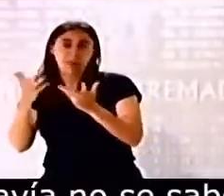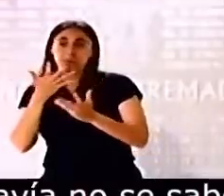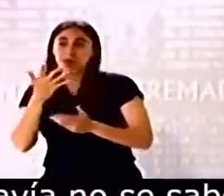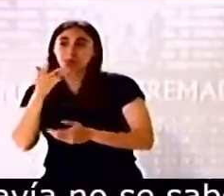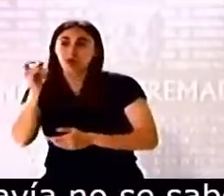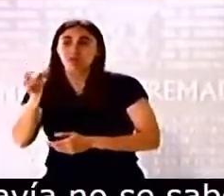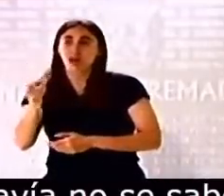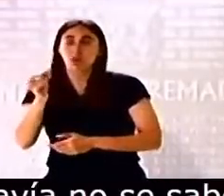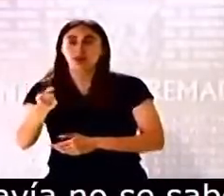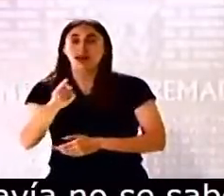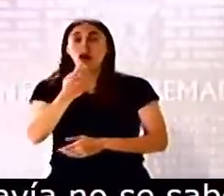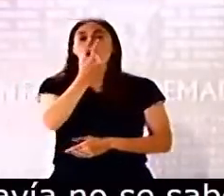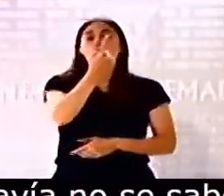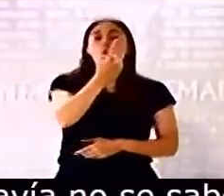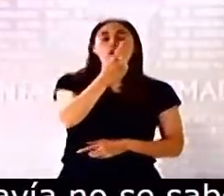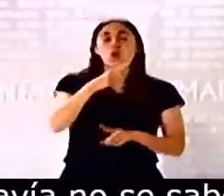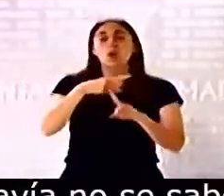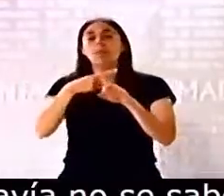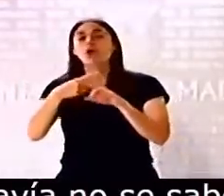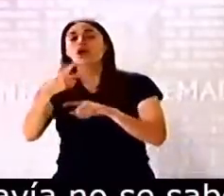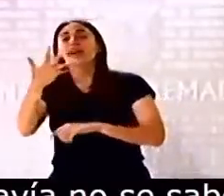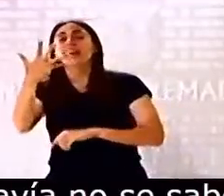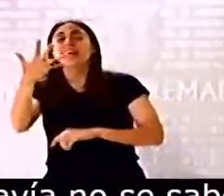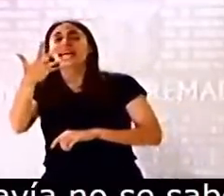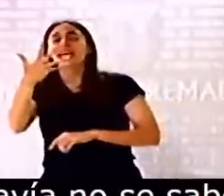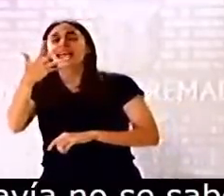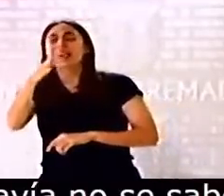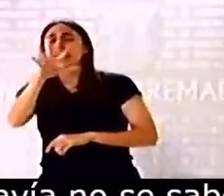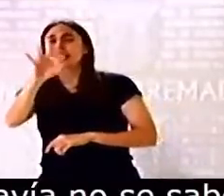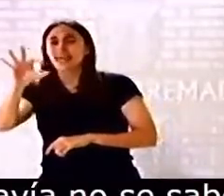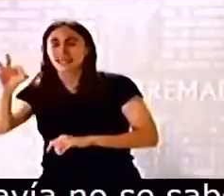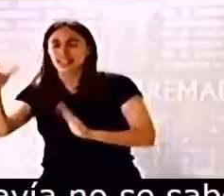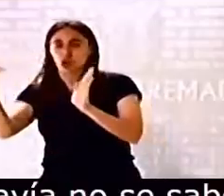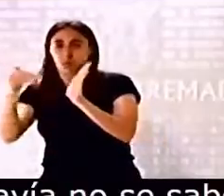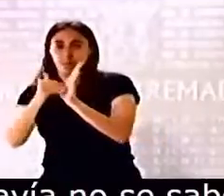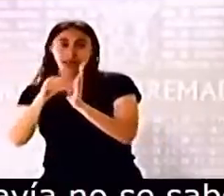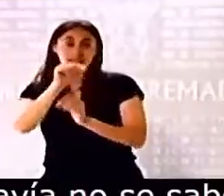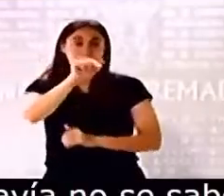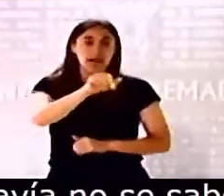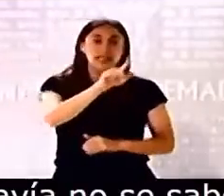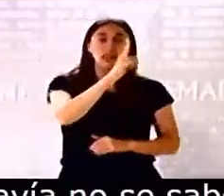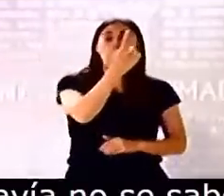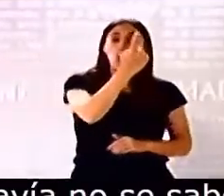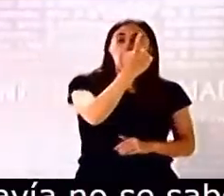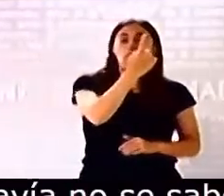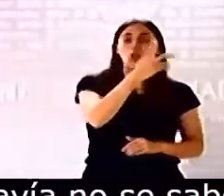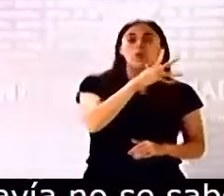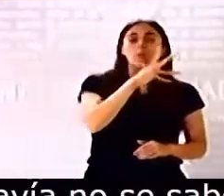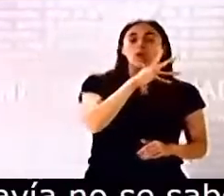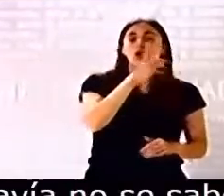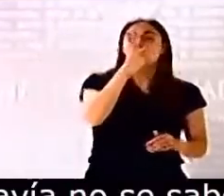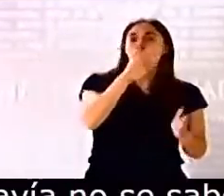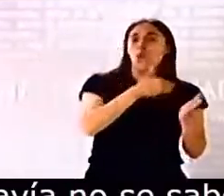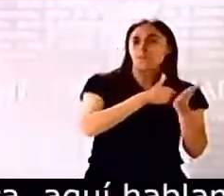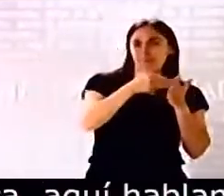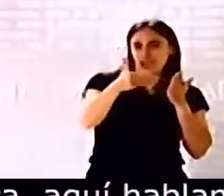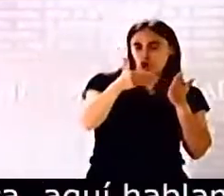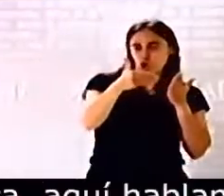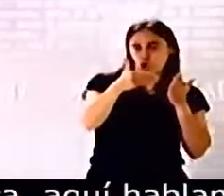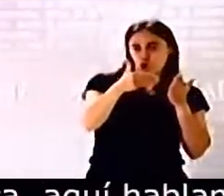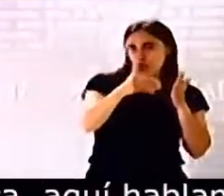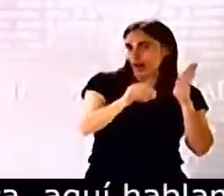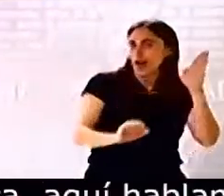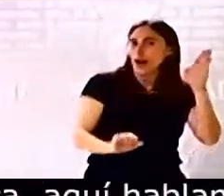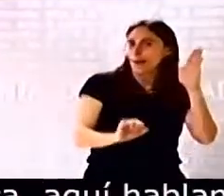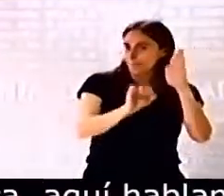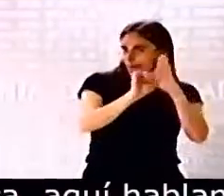frecuencia de 1 por cada 500.000 vacunados, aquí estamos hablando de 1 por cada 1.000.000 de vacunados, como mucho. Por